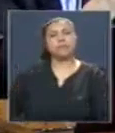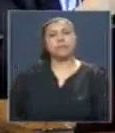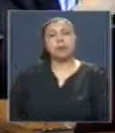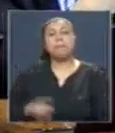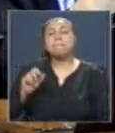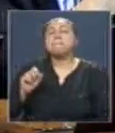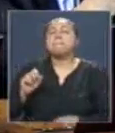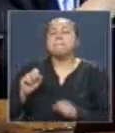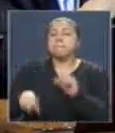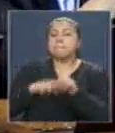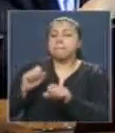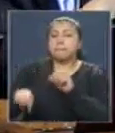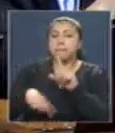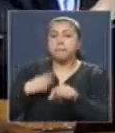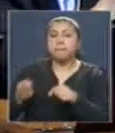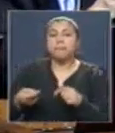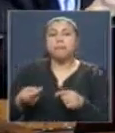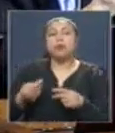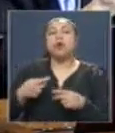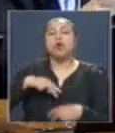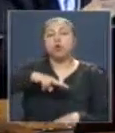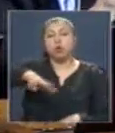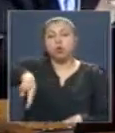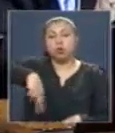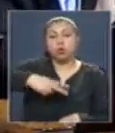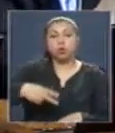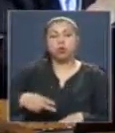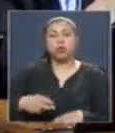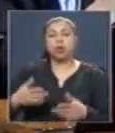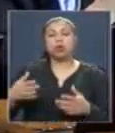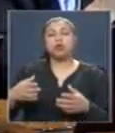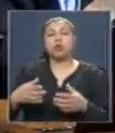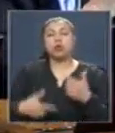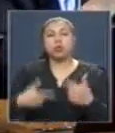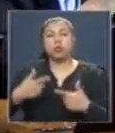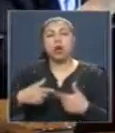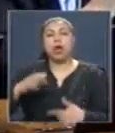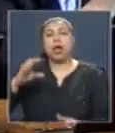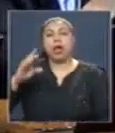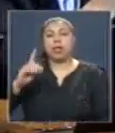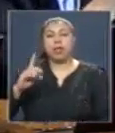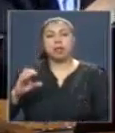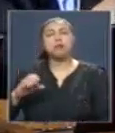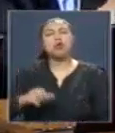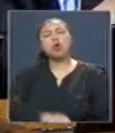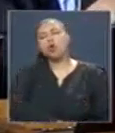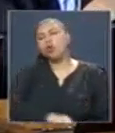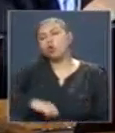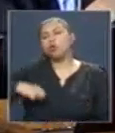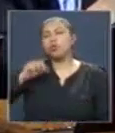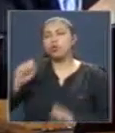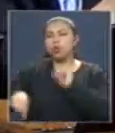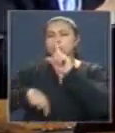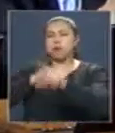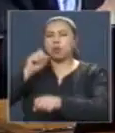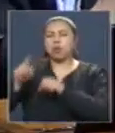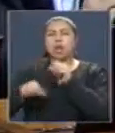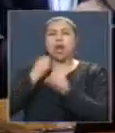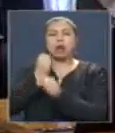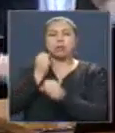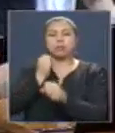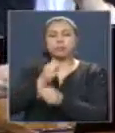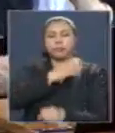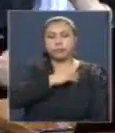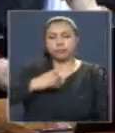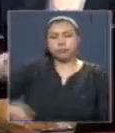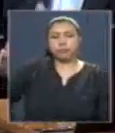defender lo que ha hecho nuestro partido, la Democracia Cristiana. Con mucho orgullo, defender el trabajo de los